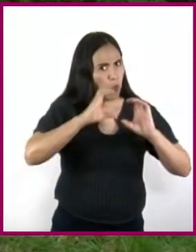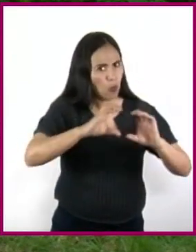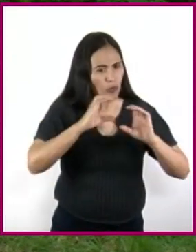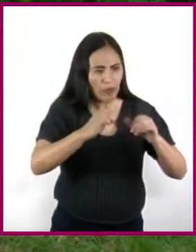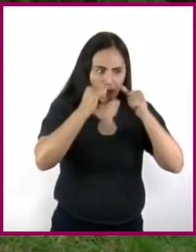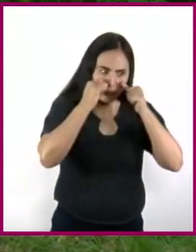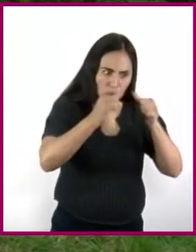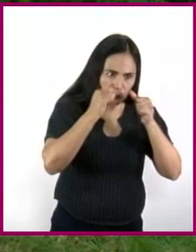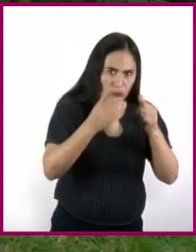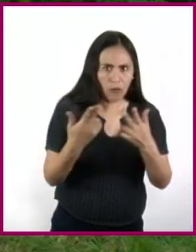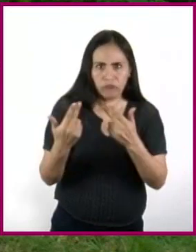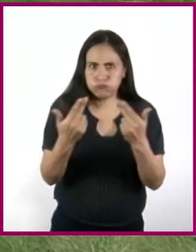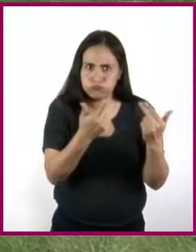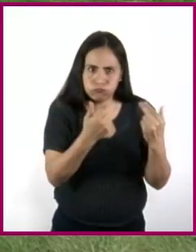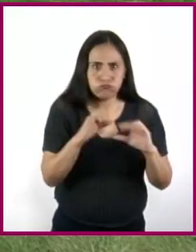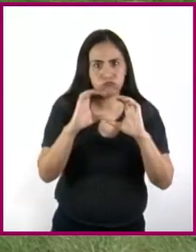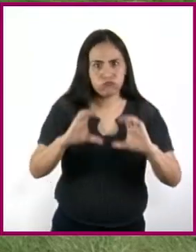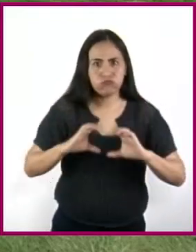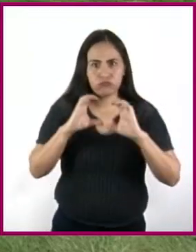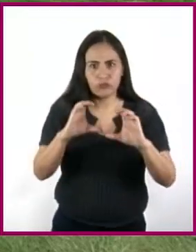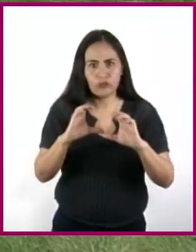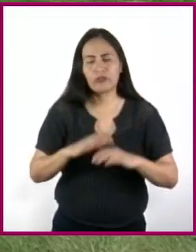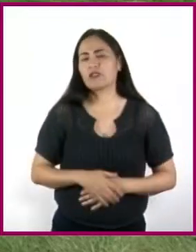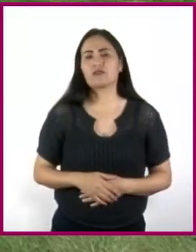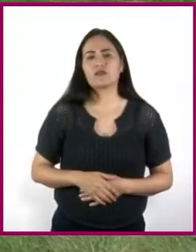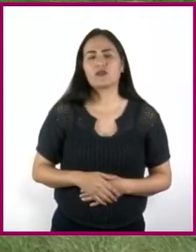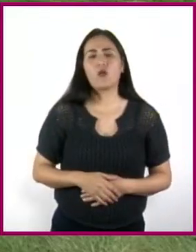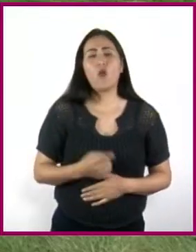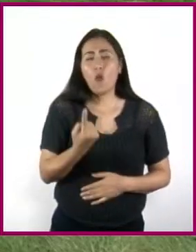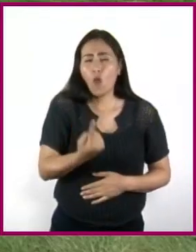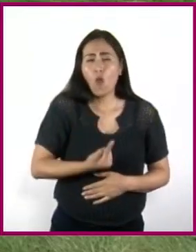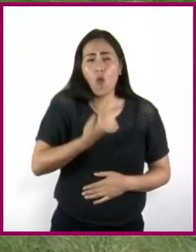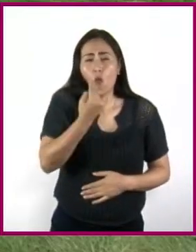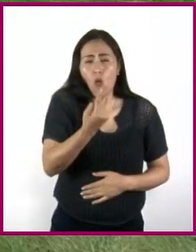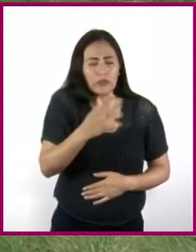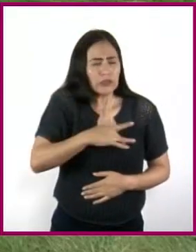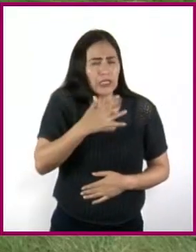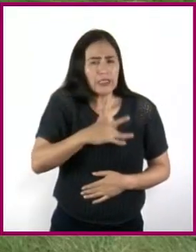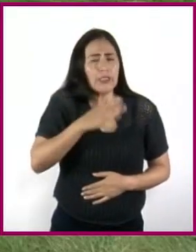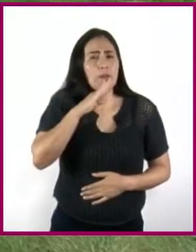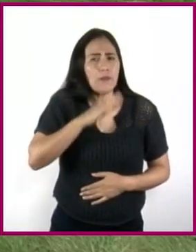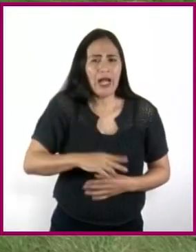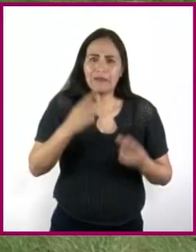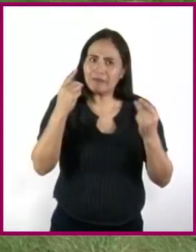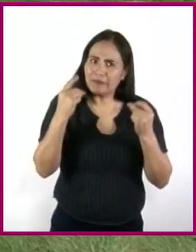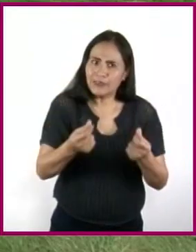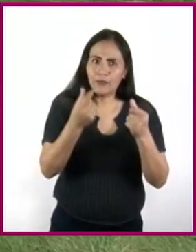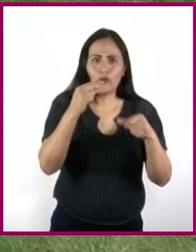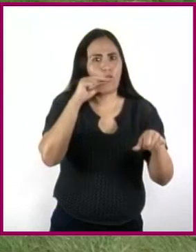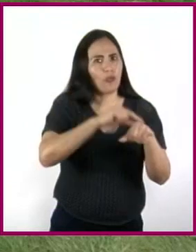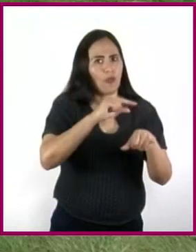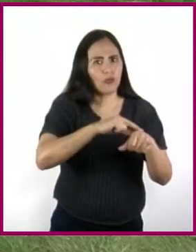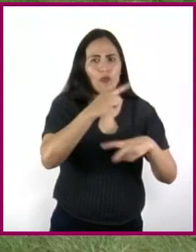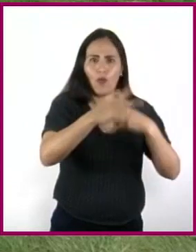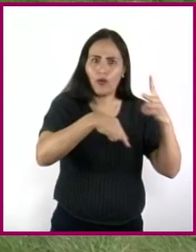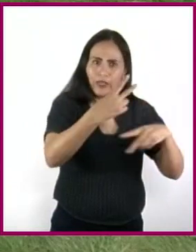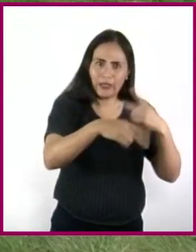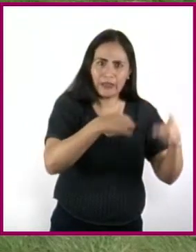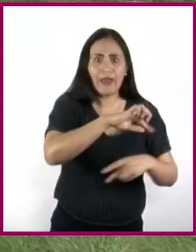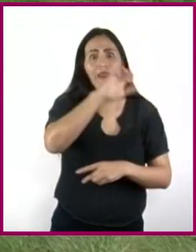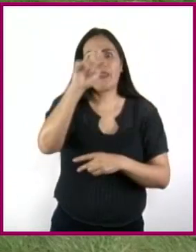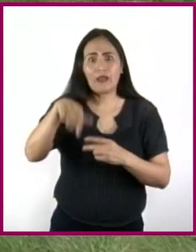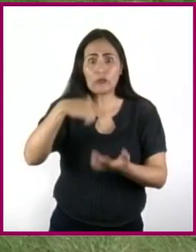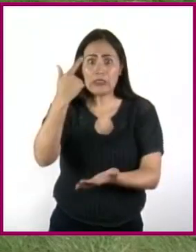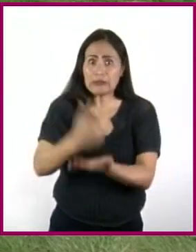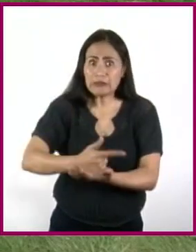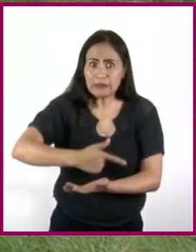y seguirnos cuidando. Basta un solo signo de alarma para acudir al médico de inmediato y evitar una complicación más